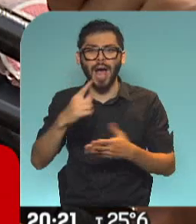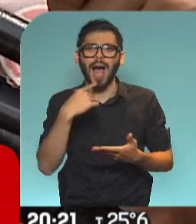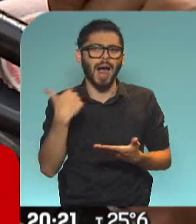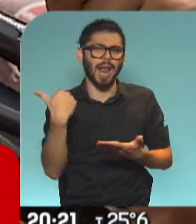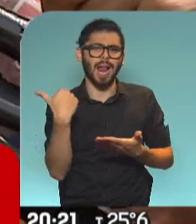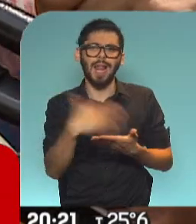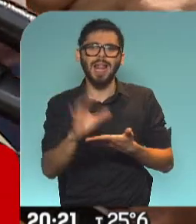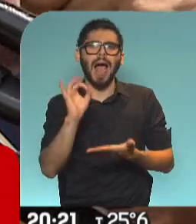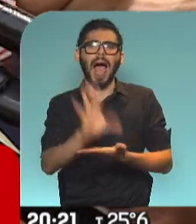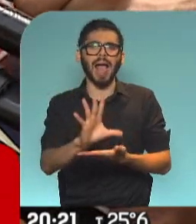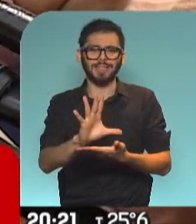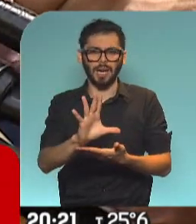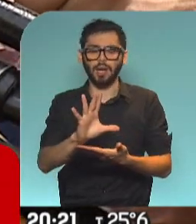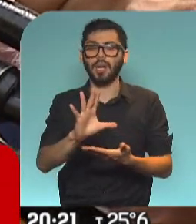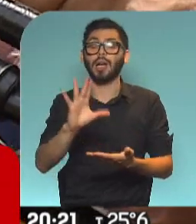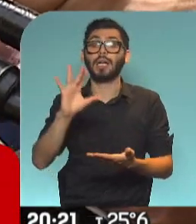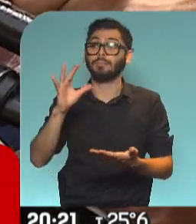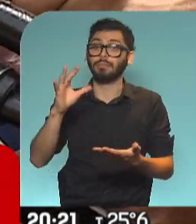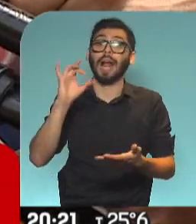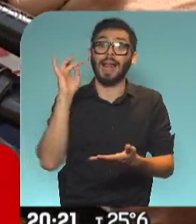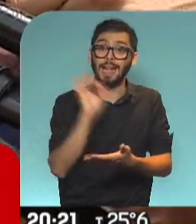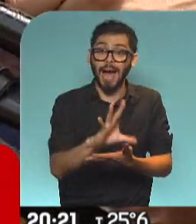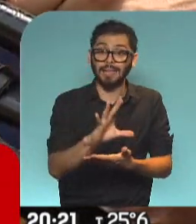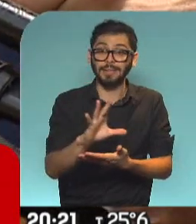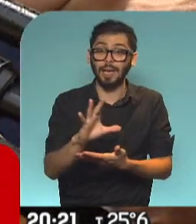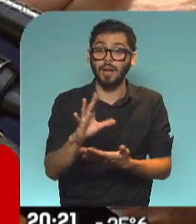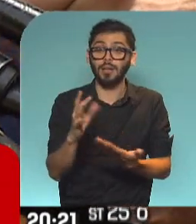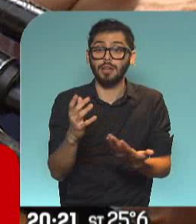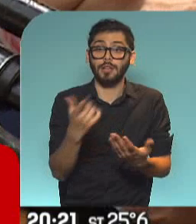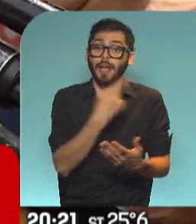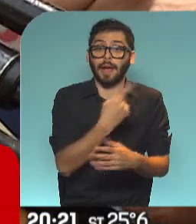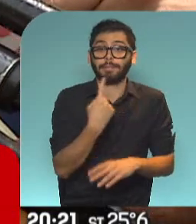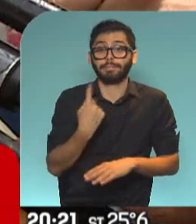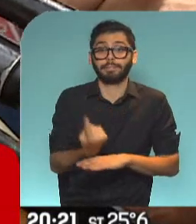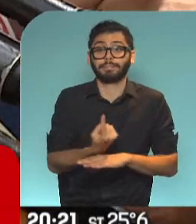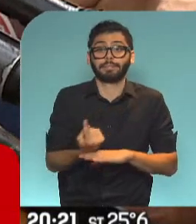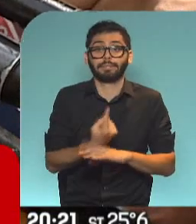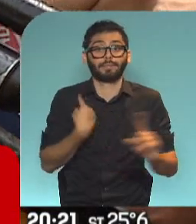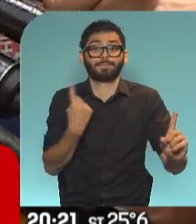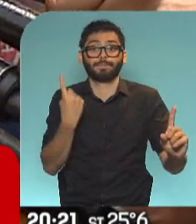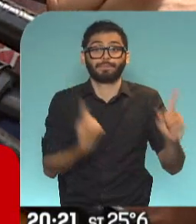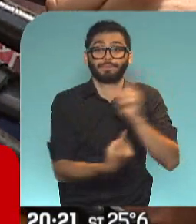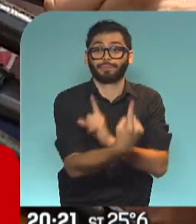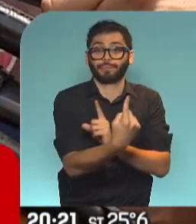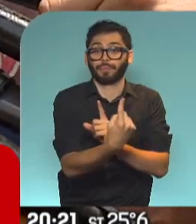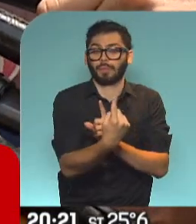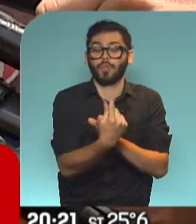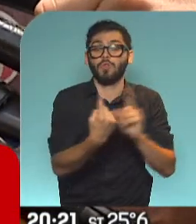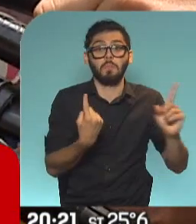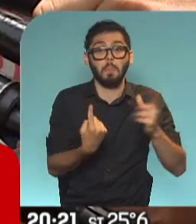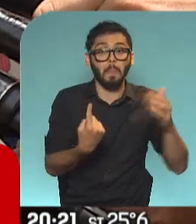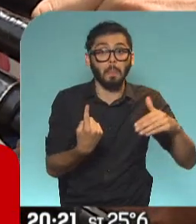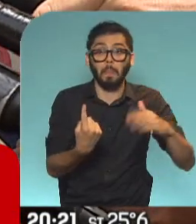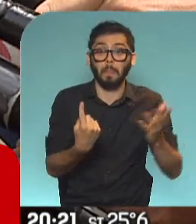ella y luego de echarla se queda esperando el relevo. Como no la relevan, la vuelven a buscar y le dicen que